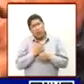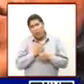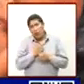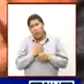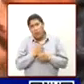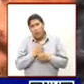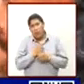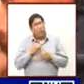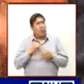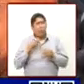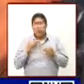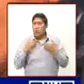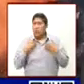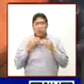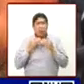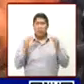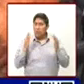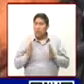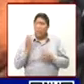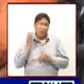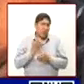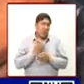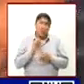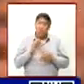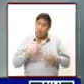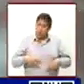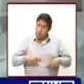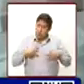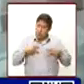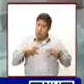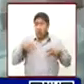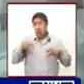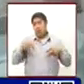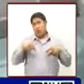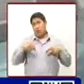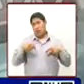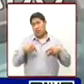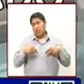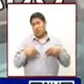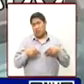trabajo. Yo no tengo casa propia, yo vivo en alquiler.